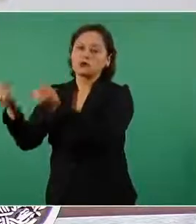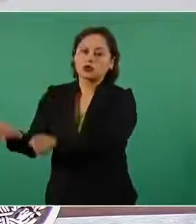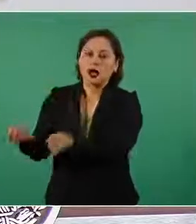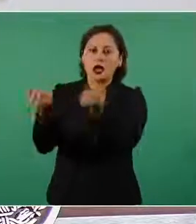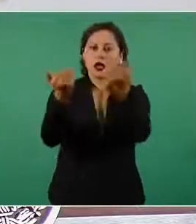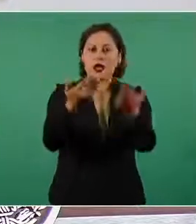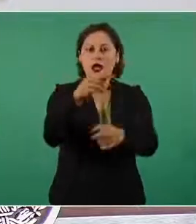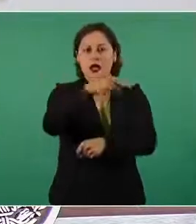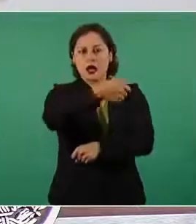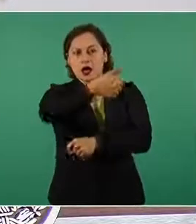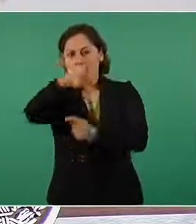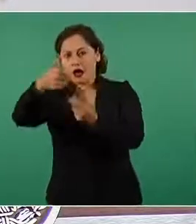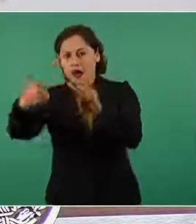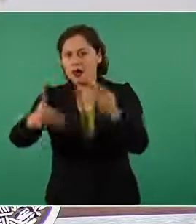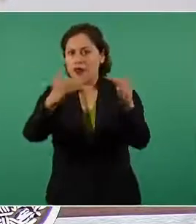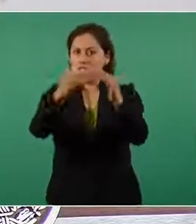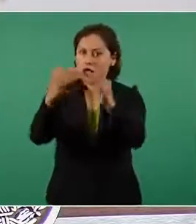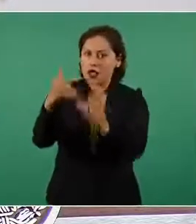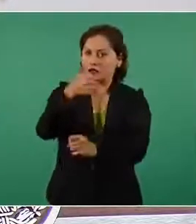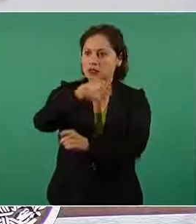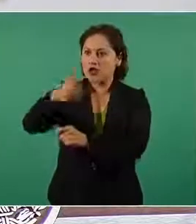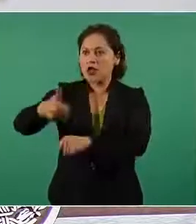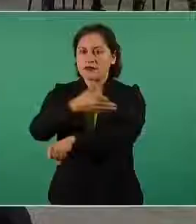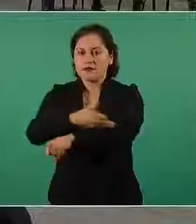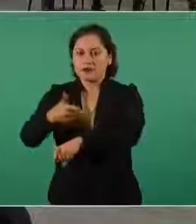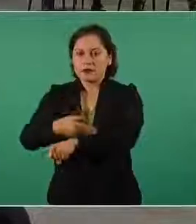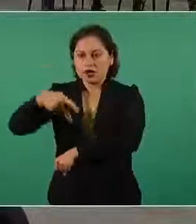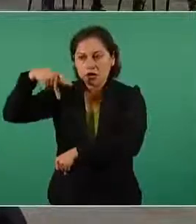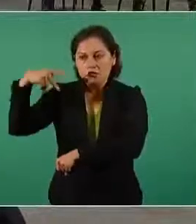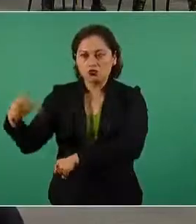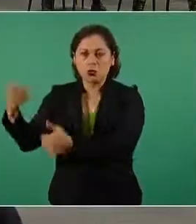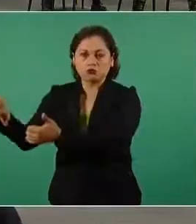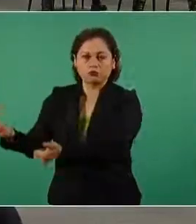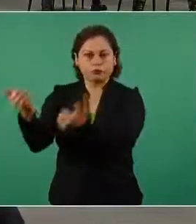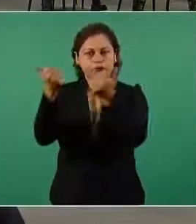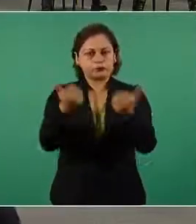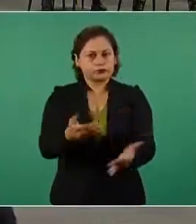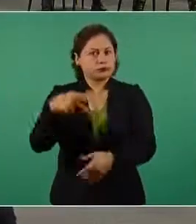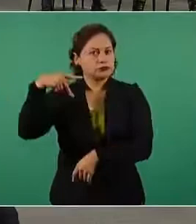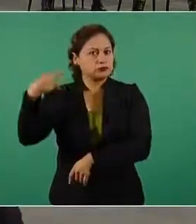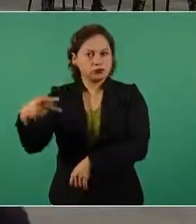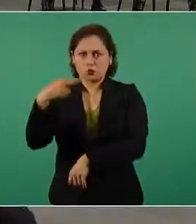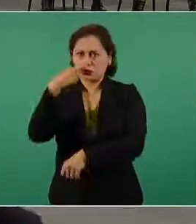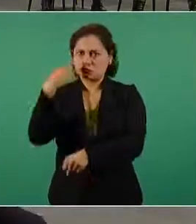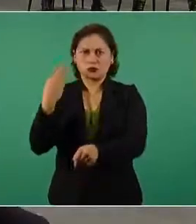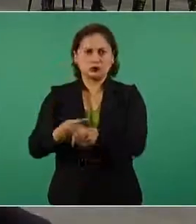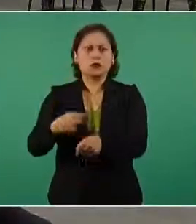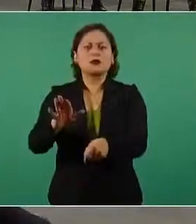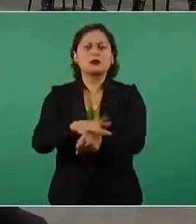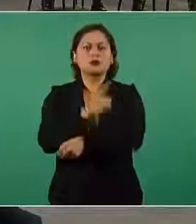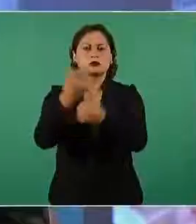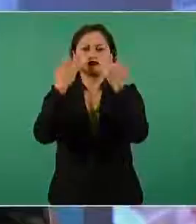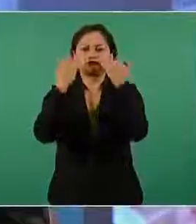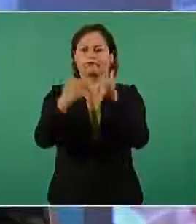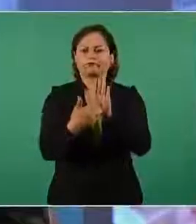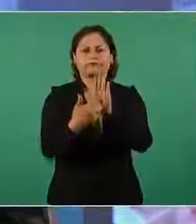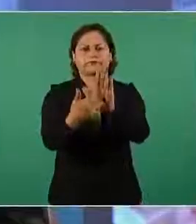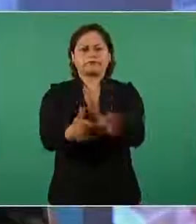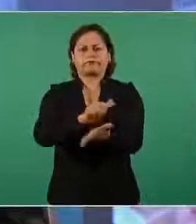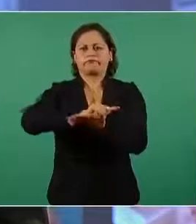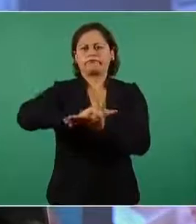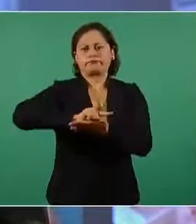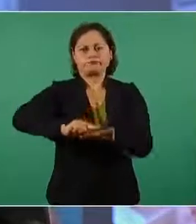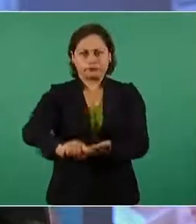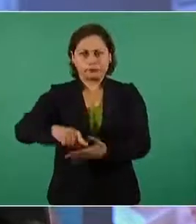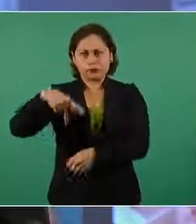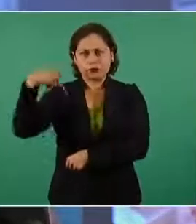estos fenómenos naturales, el insumo o los enseres, con una absoluta transparencia, con la rendición